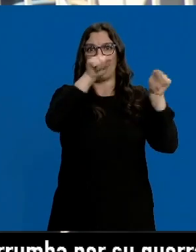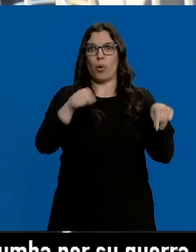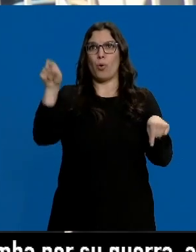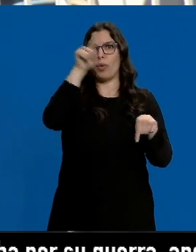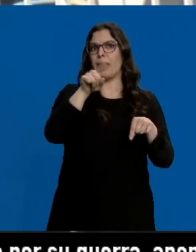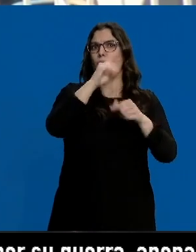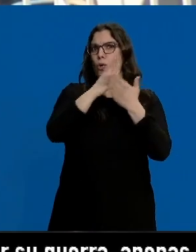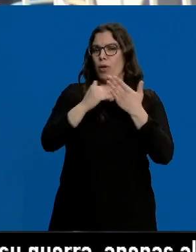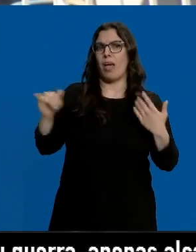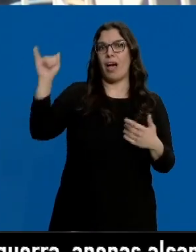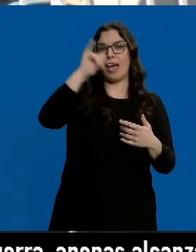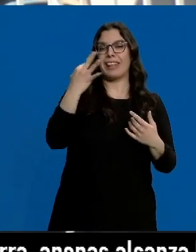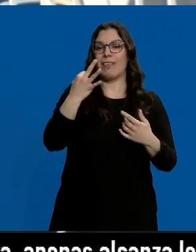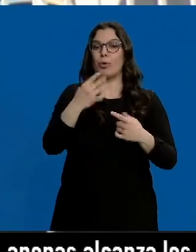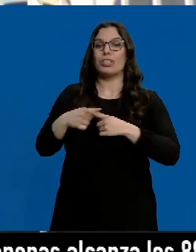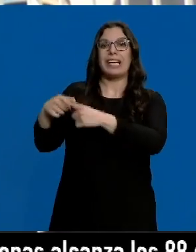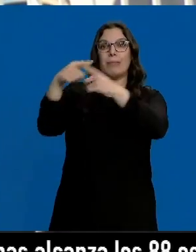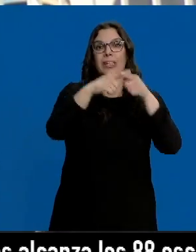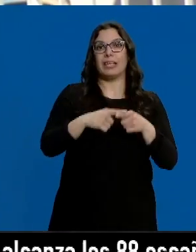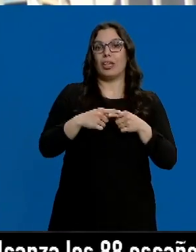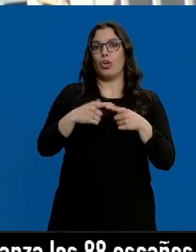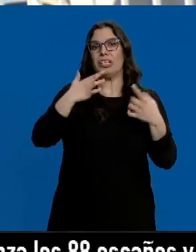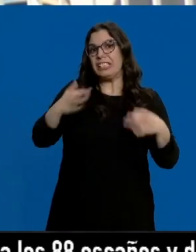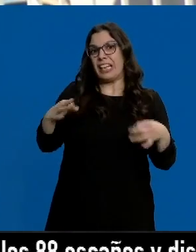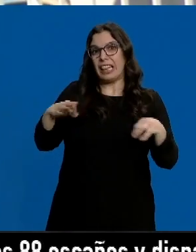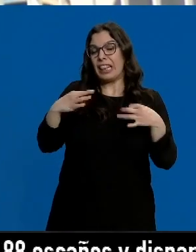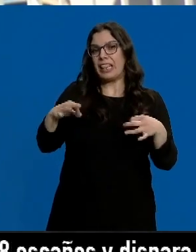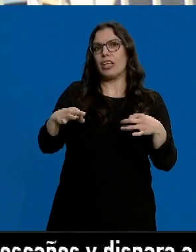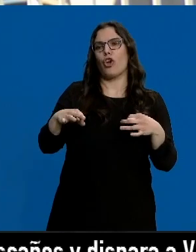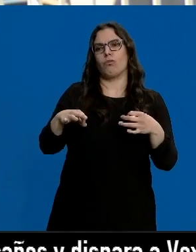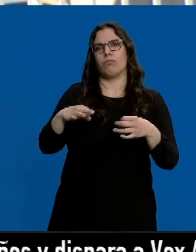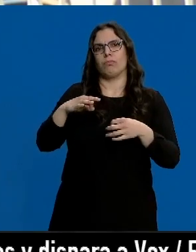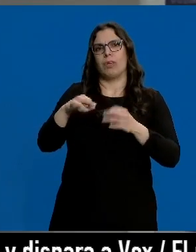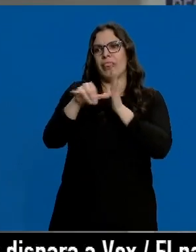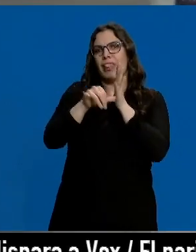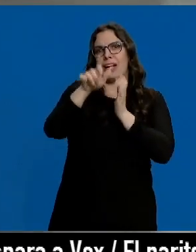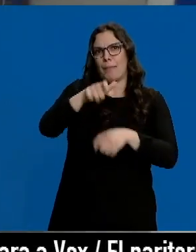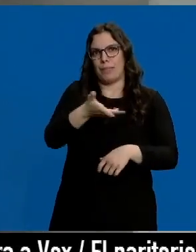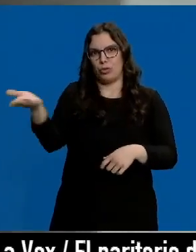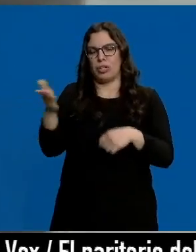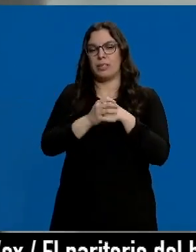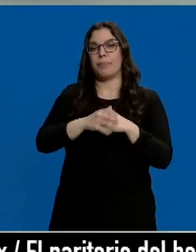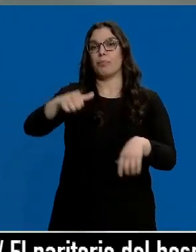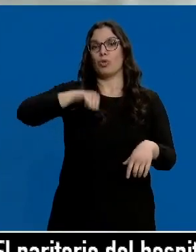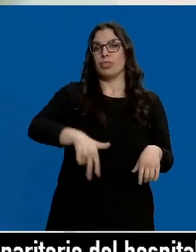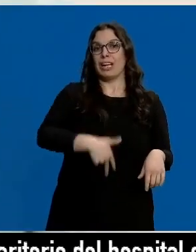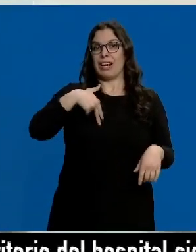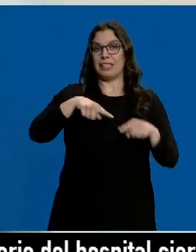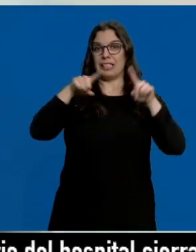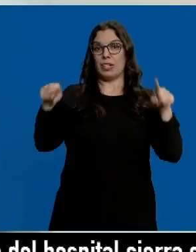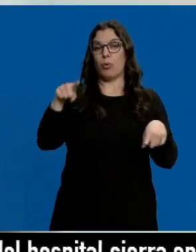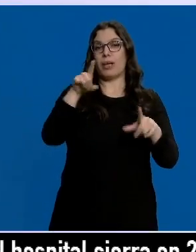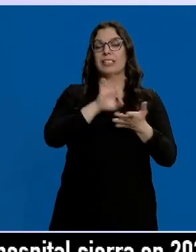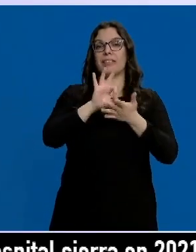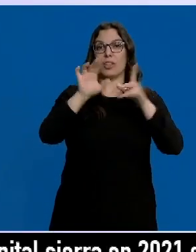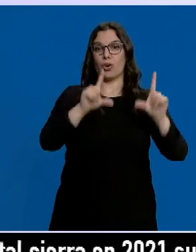comunidades autónomas. Tenemos que tener la radiología más sencilla, la que tiene menos complejidad, muy cerca del paciente. En el Hospital General de Segovia, el servicio